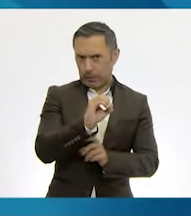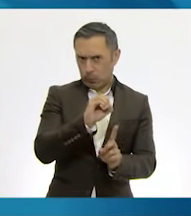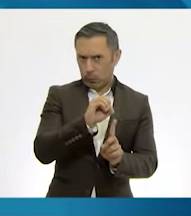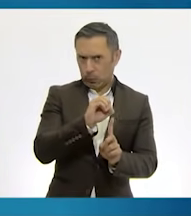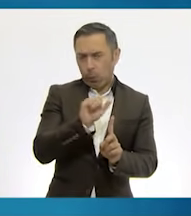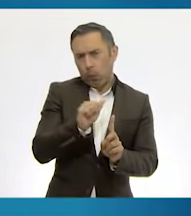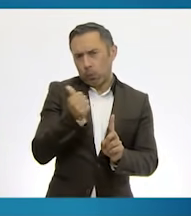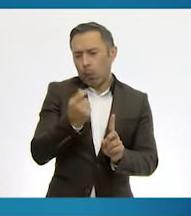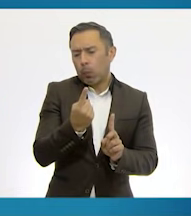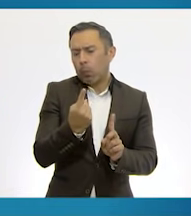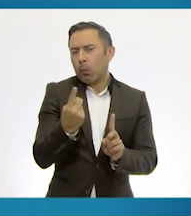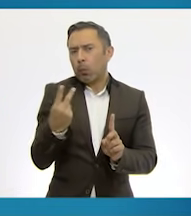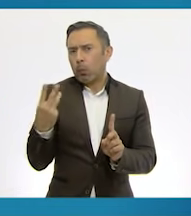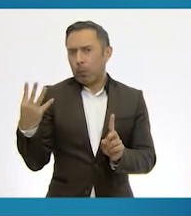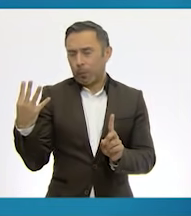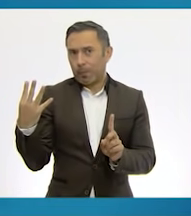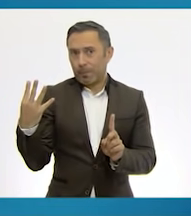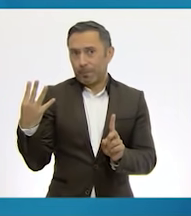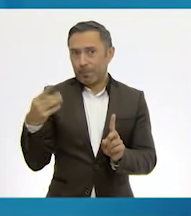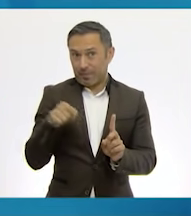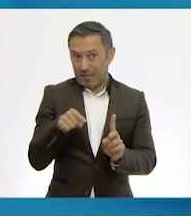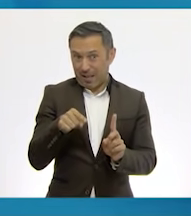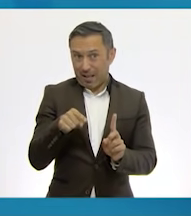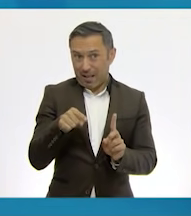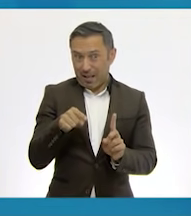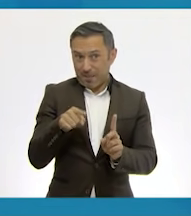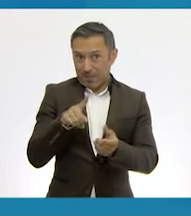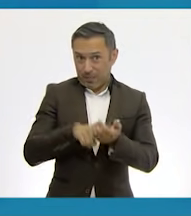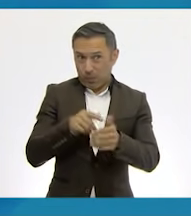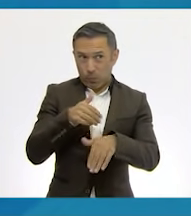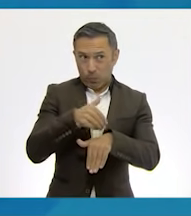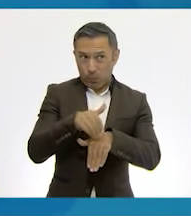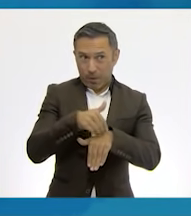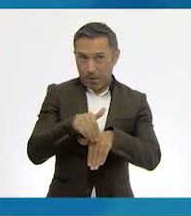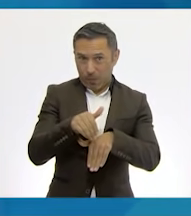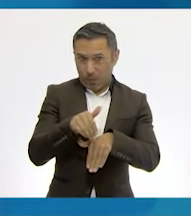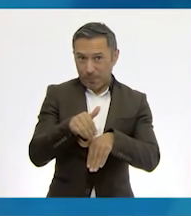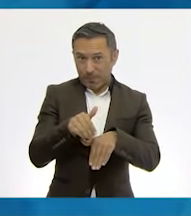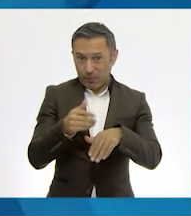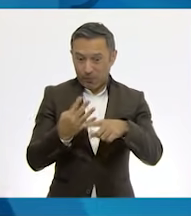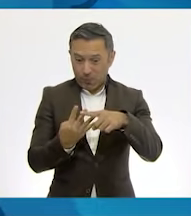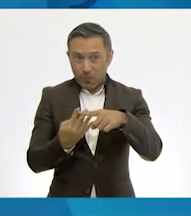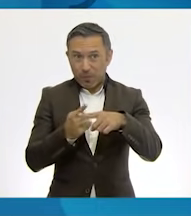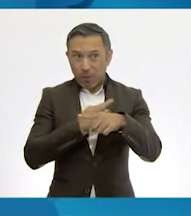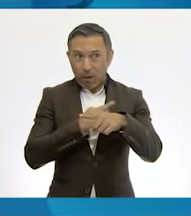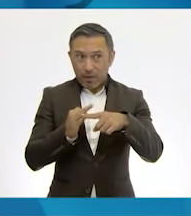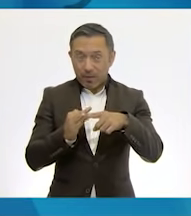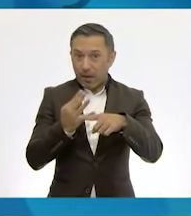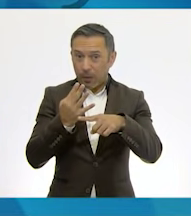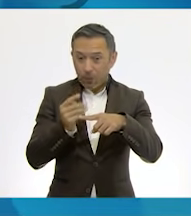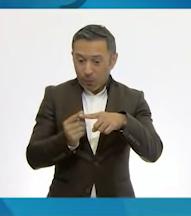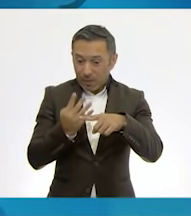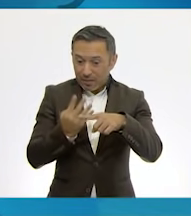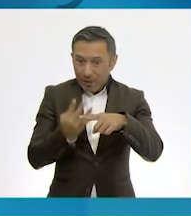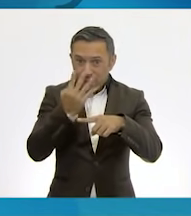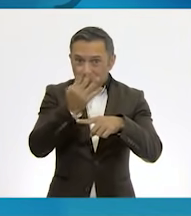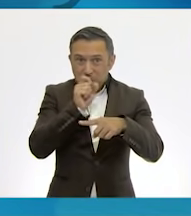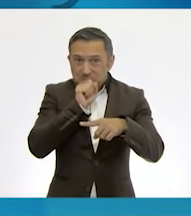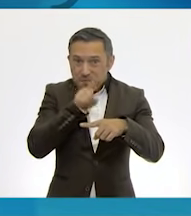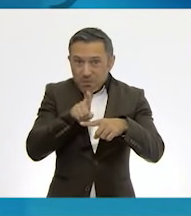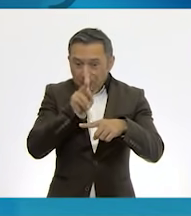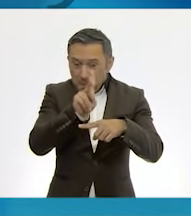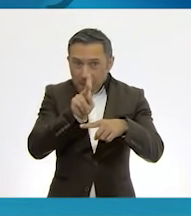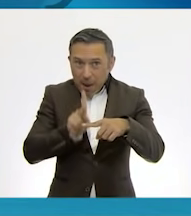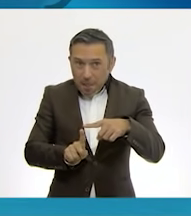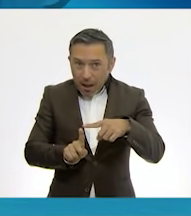dividido entre ese mismo número, tendremos igual a uno. Recuerda que esta